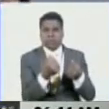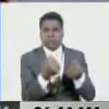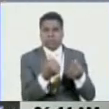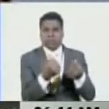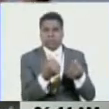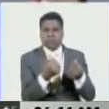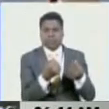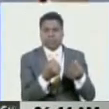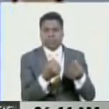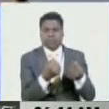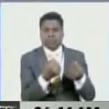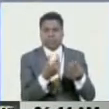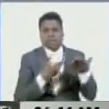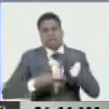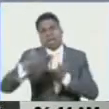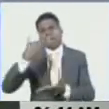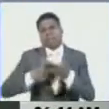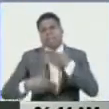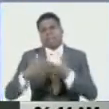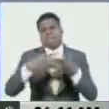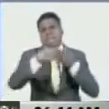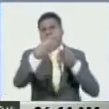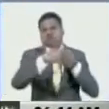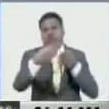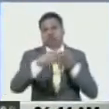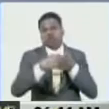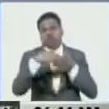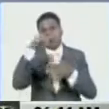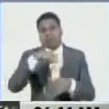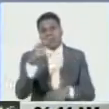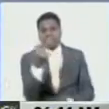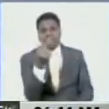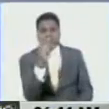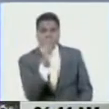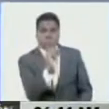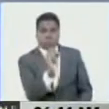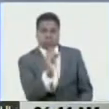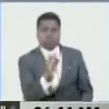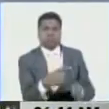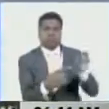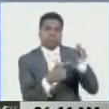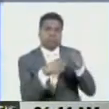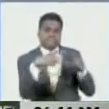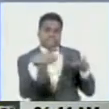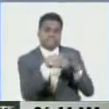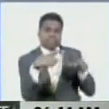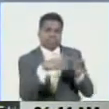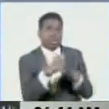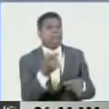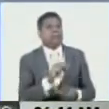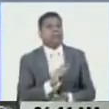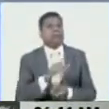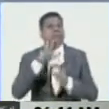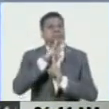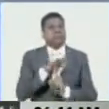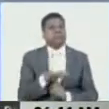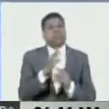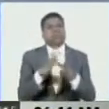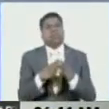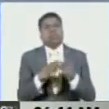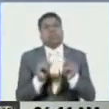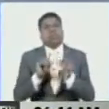la transferencia o la fuga de nuestra moneda físicamente hacia ese país vecino para someterla a una